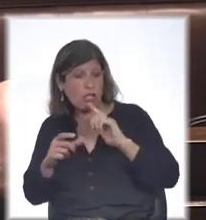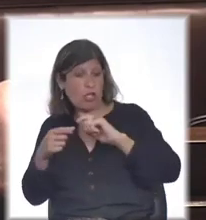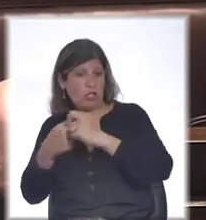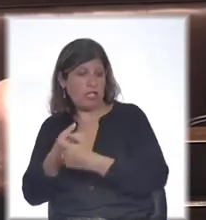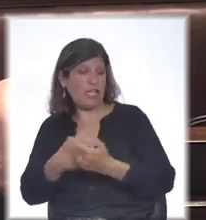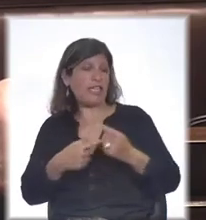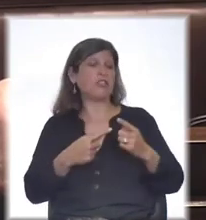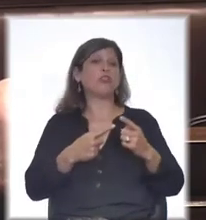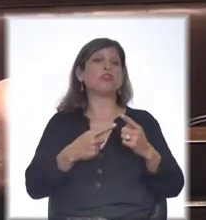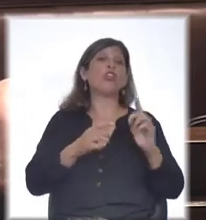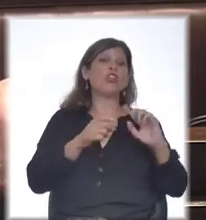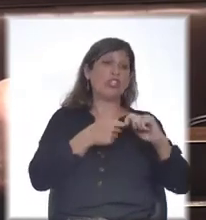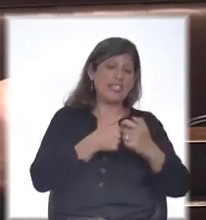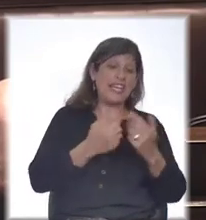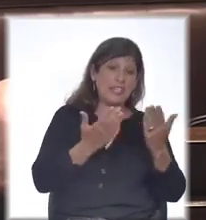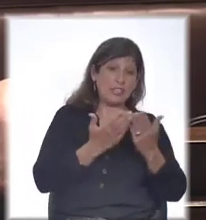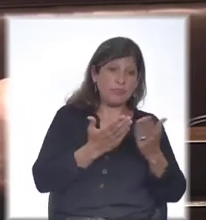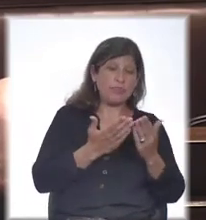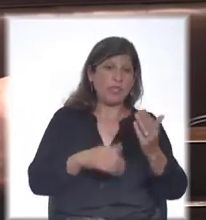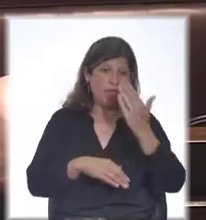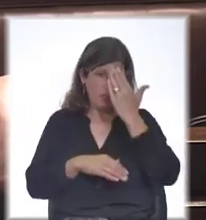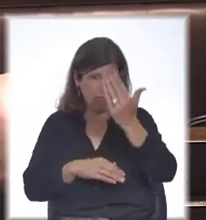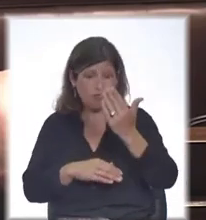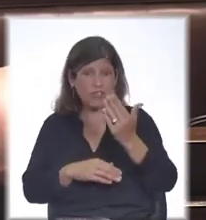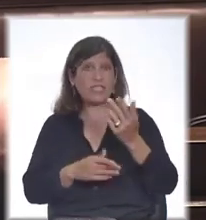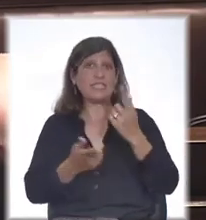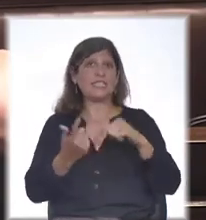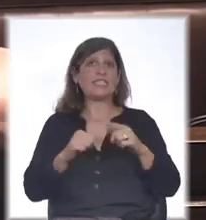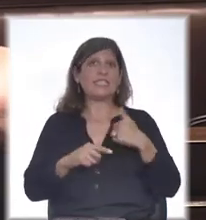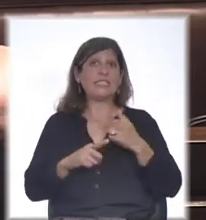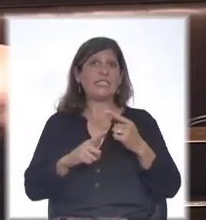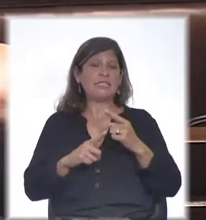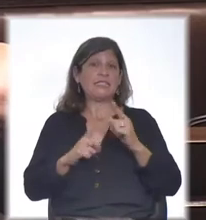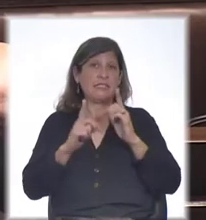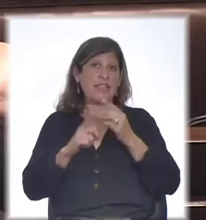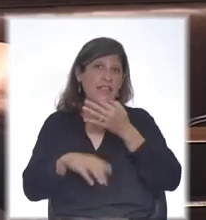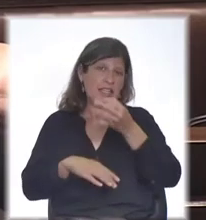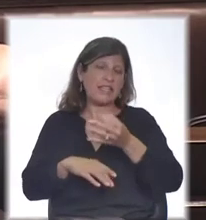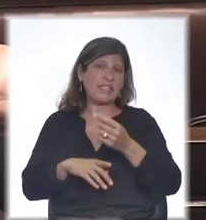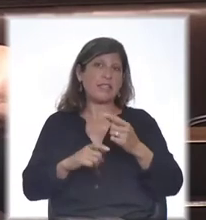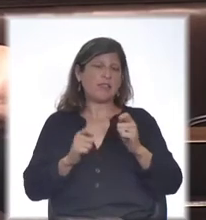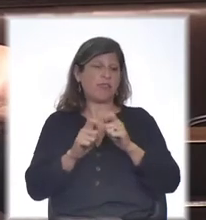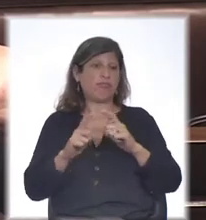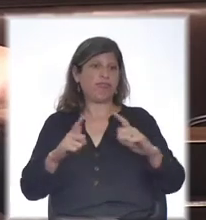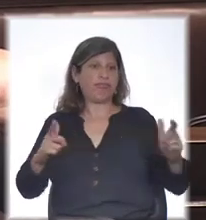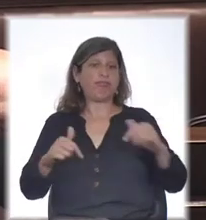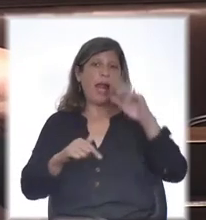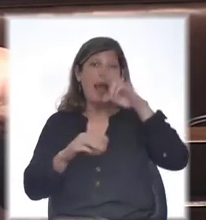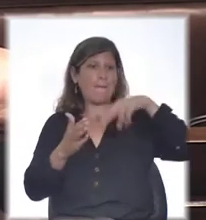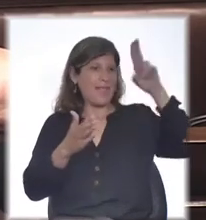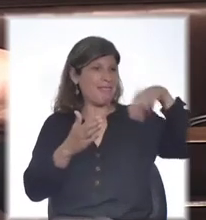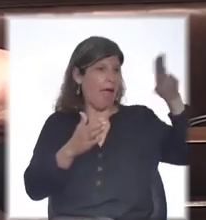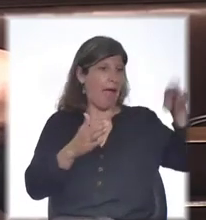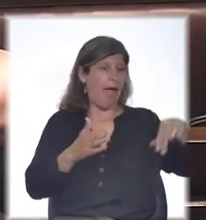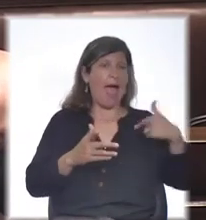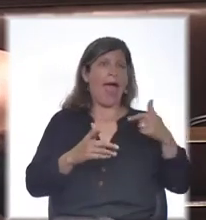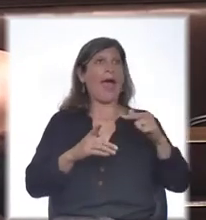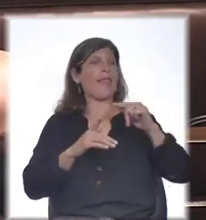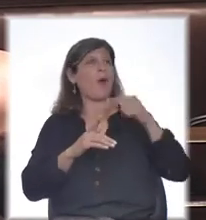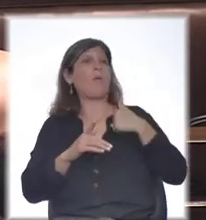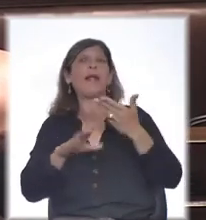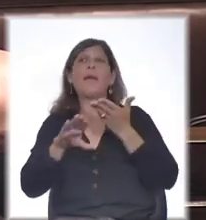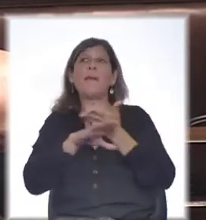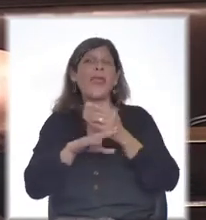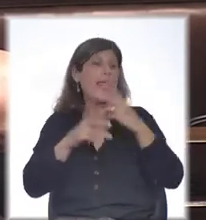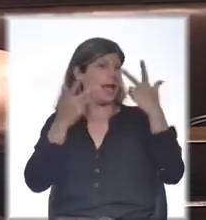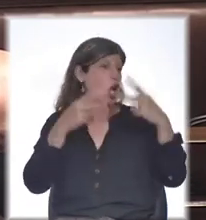estudiantes, el Frente Amplio y sus sectores se incrementaron. Se multiplicó las pintadas, llamando a votar el no, y el FA saca un